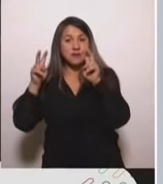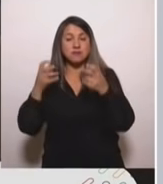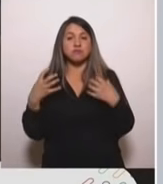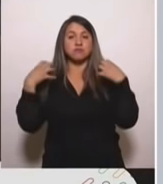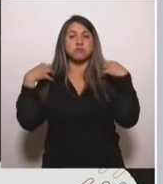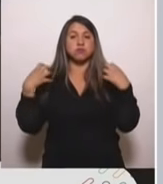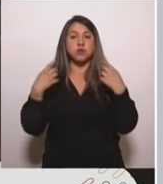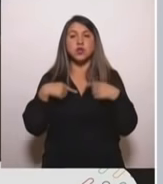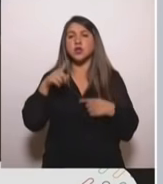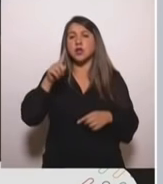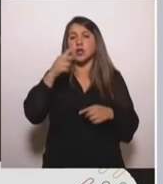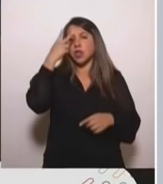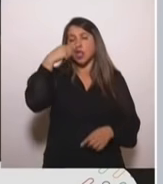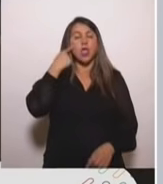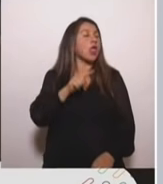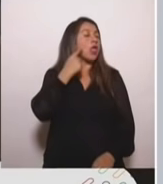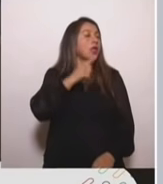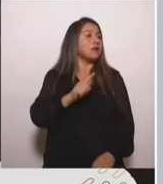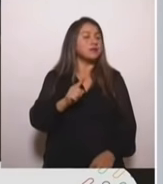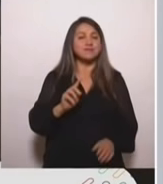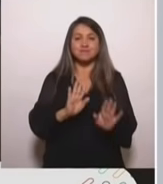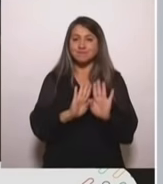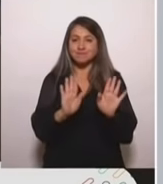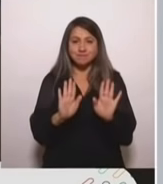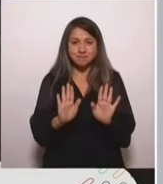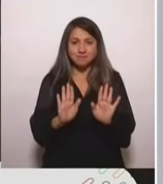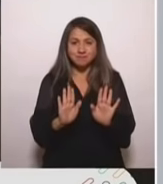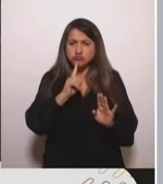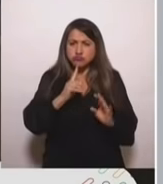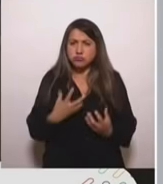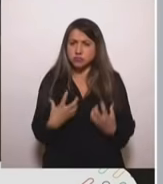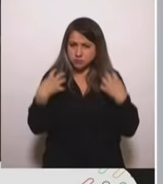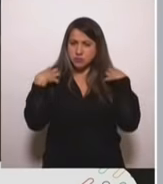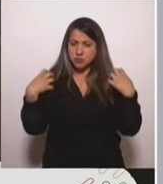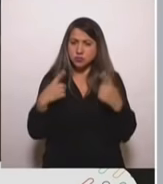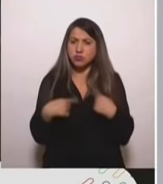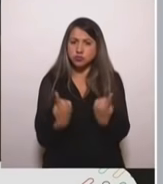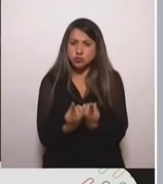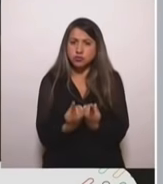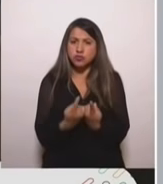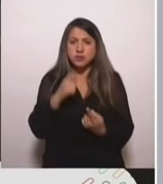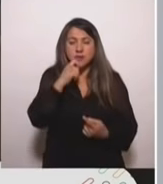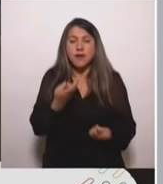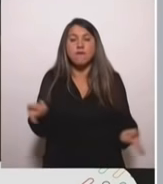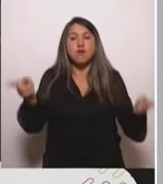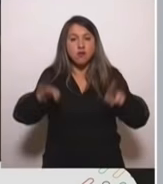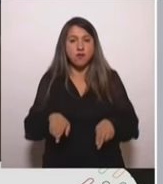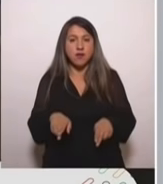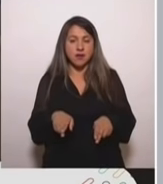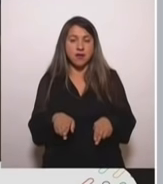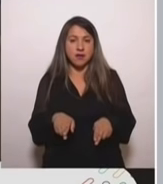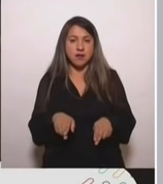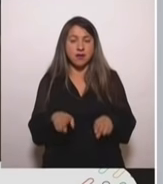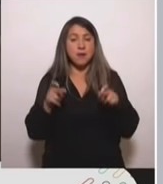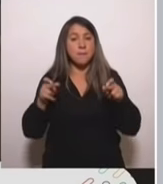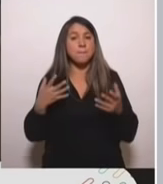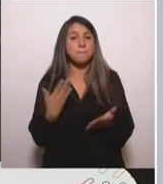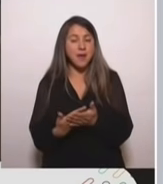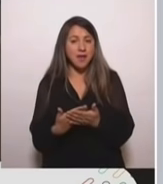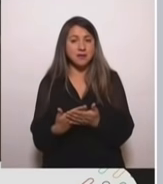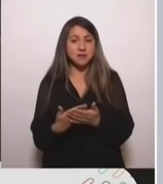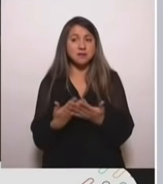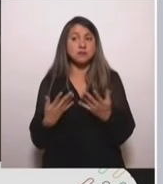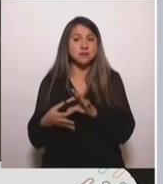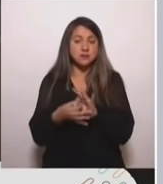Alta, los parlamentarios hacen puntos políticos sobre distintos temas. También hay proyectos de resolución donde las corporaciones tienen un